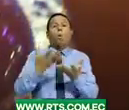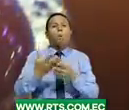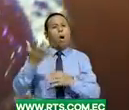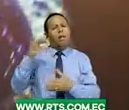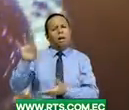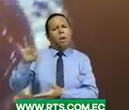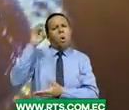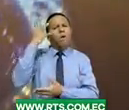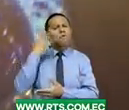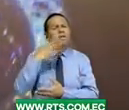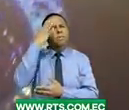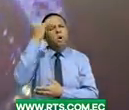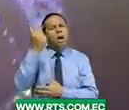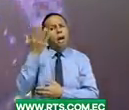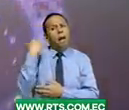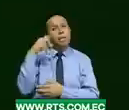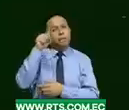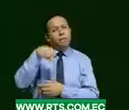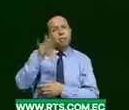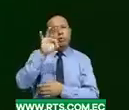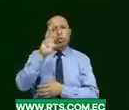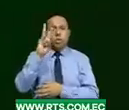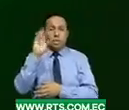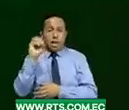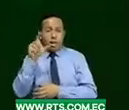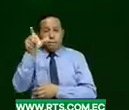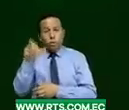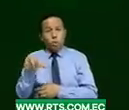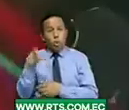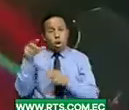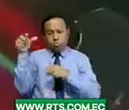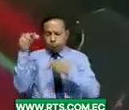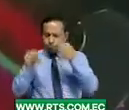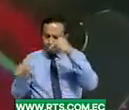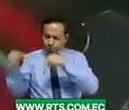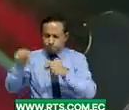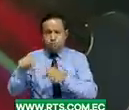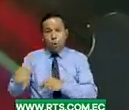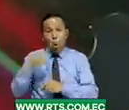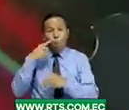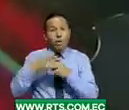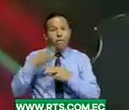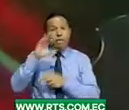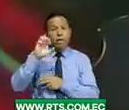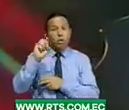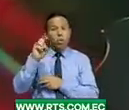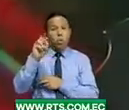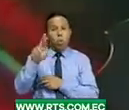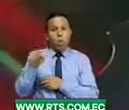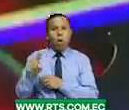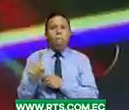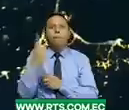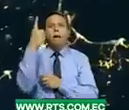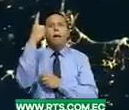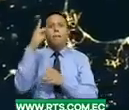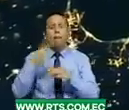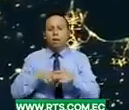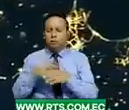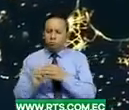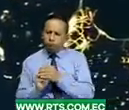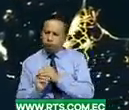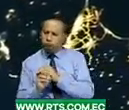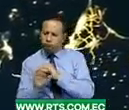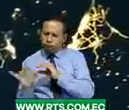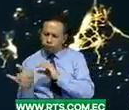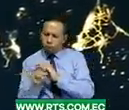16 de mayo de 1960, el científico Theodor Mannheim logró encender por primera vez el láser. Sin la luz,